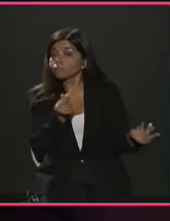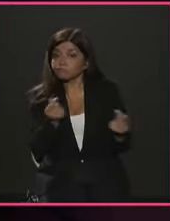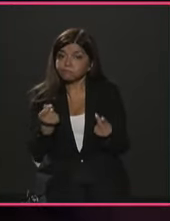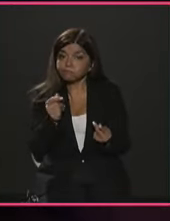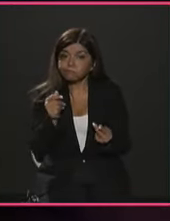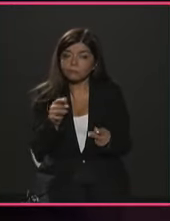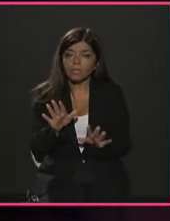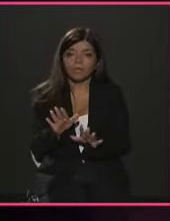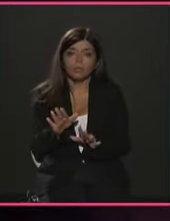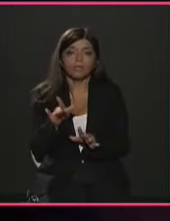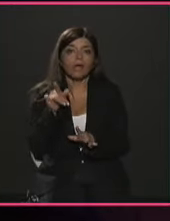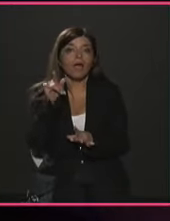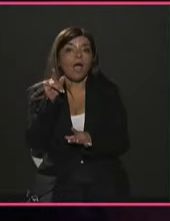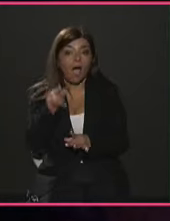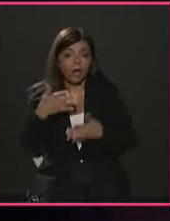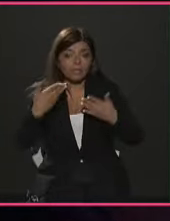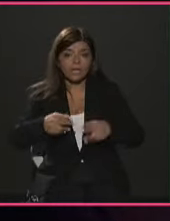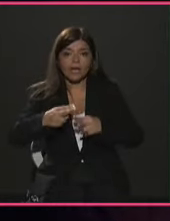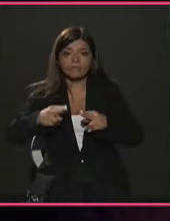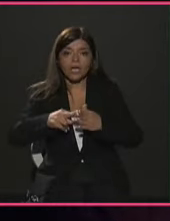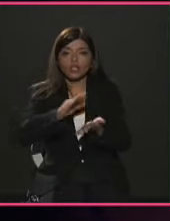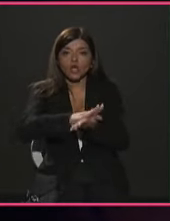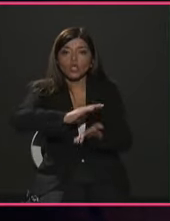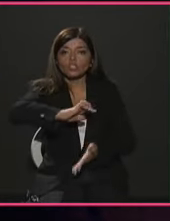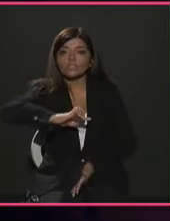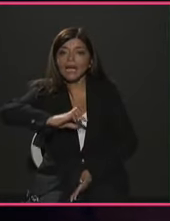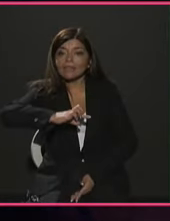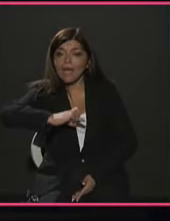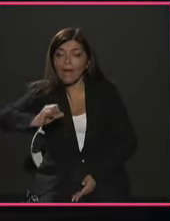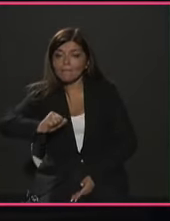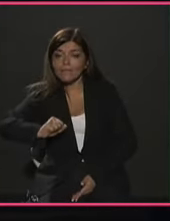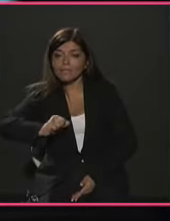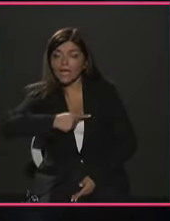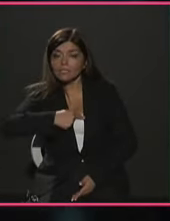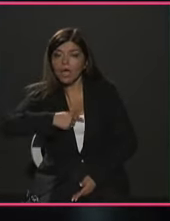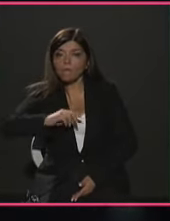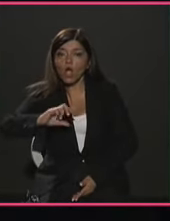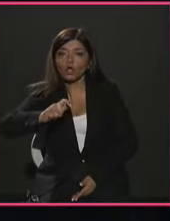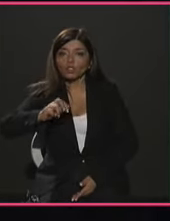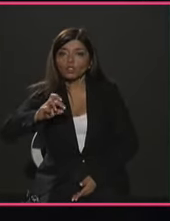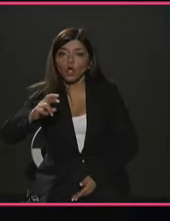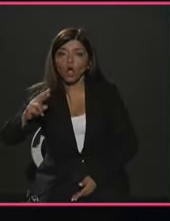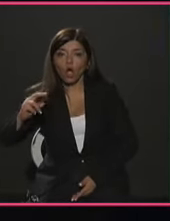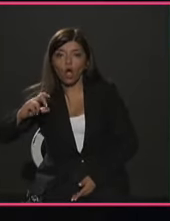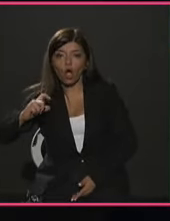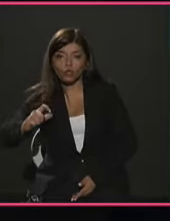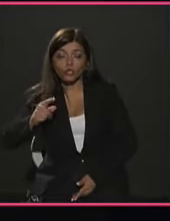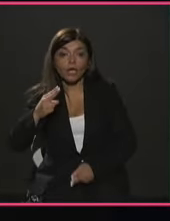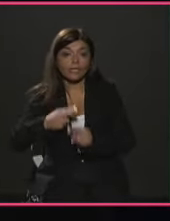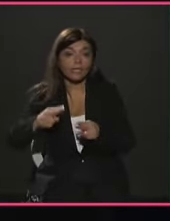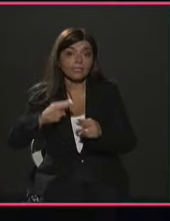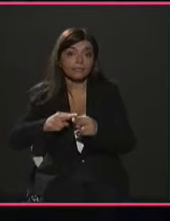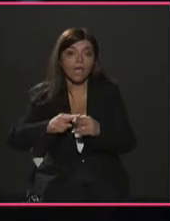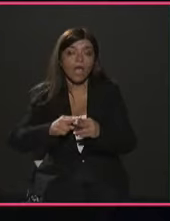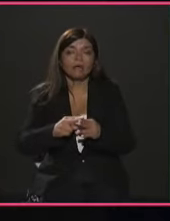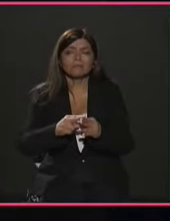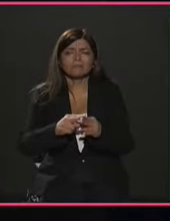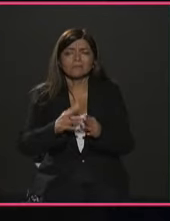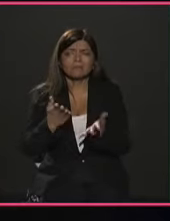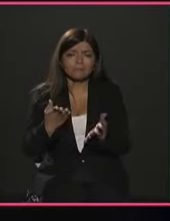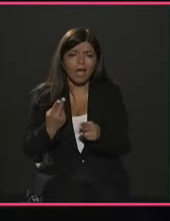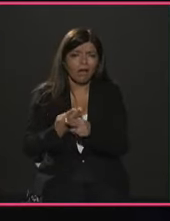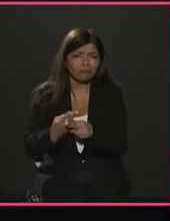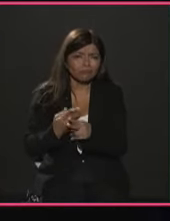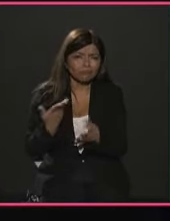conspirativas ahora está haciendo un chatbot de Inteligencia artificial llamado grock que puede crear aún más desinformación y